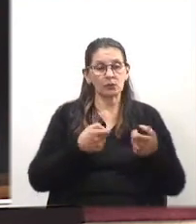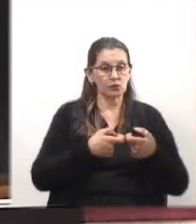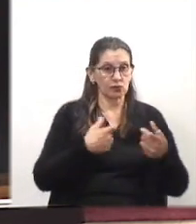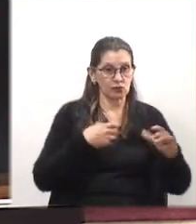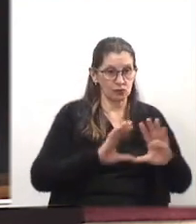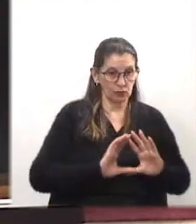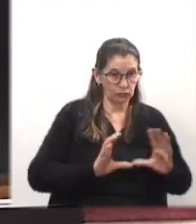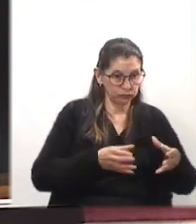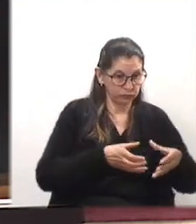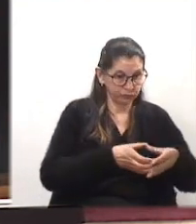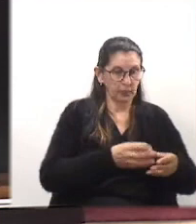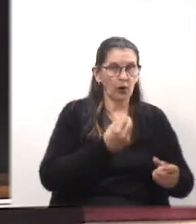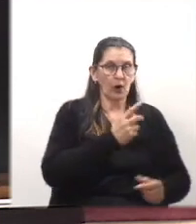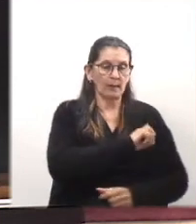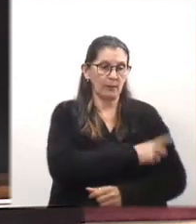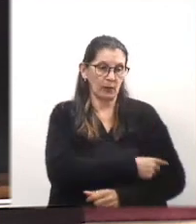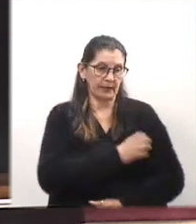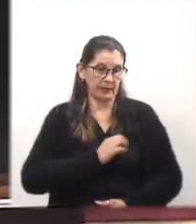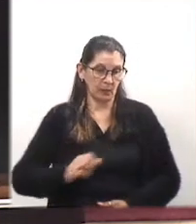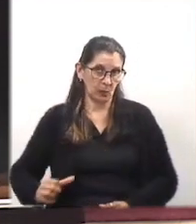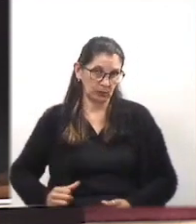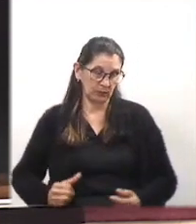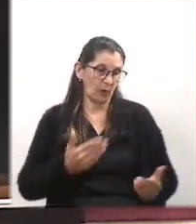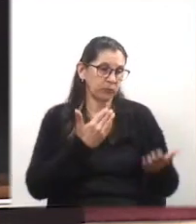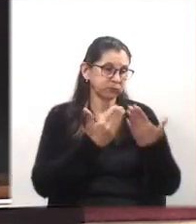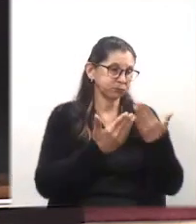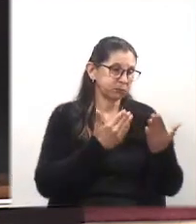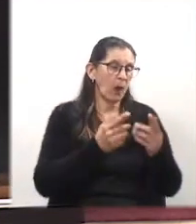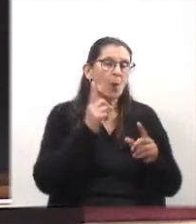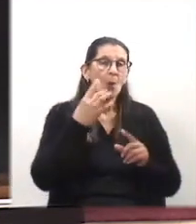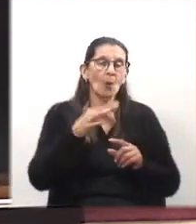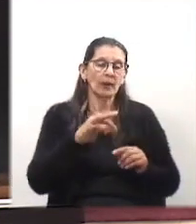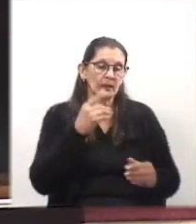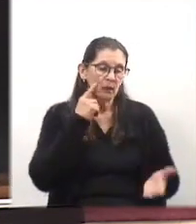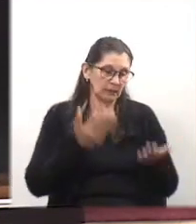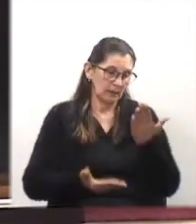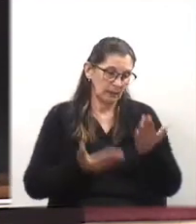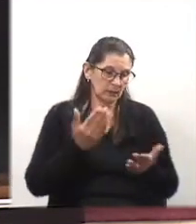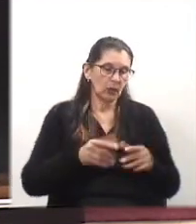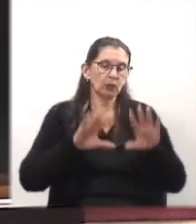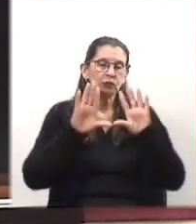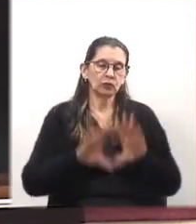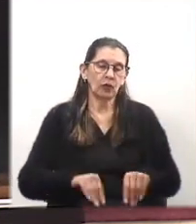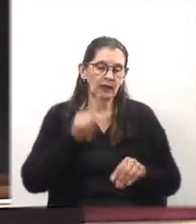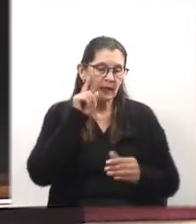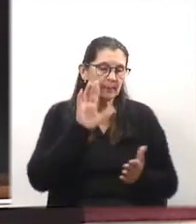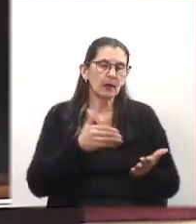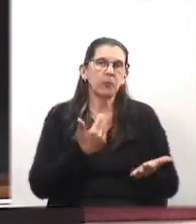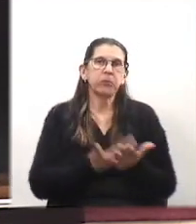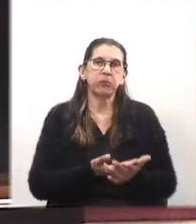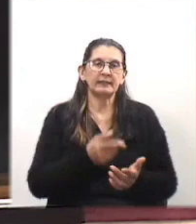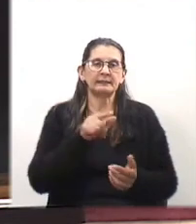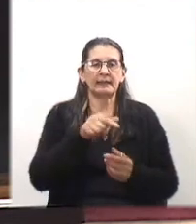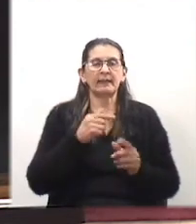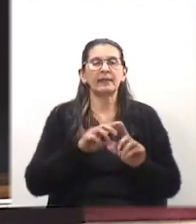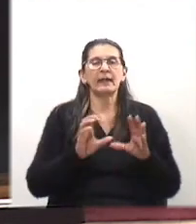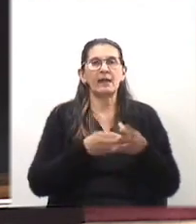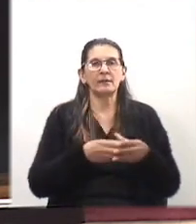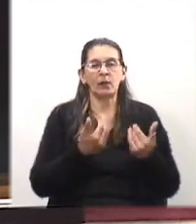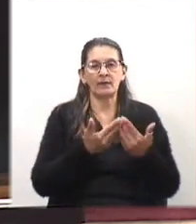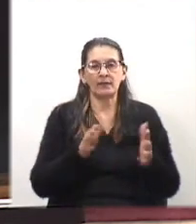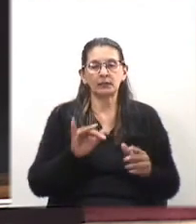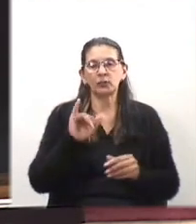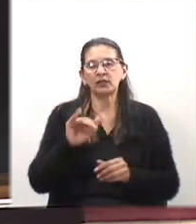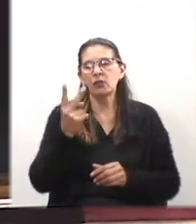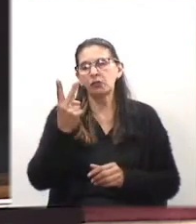coalición con el Poder Ejecutivo, lo único que se evaluó fueron todas las propuestas de Cabildo Abierto más 2 puntos que otro legislador de otro partido había